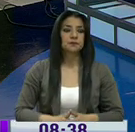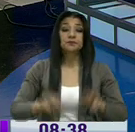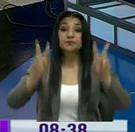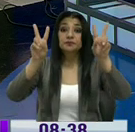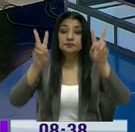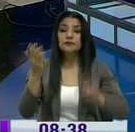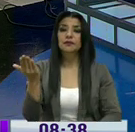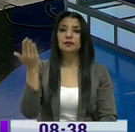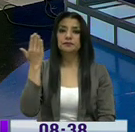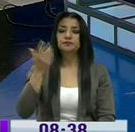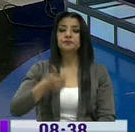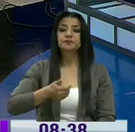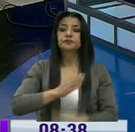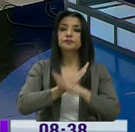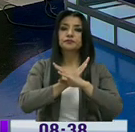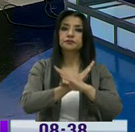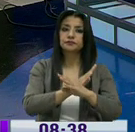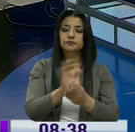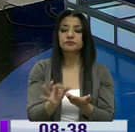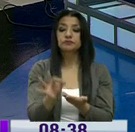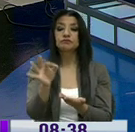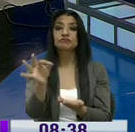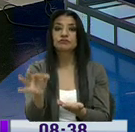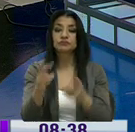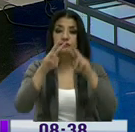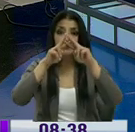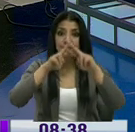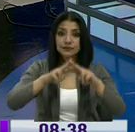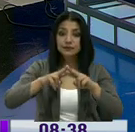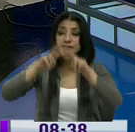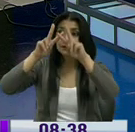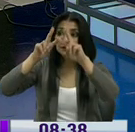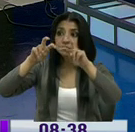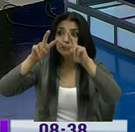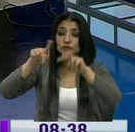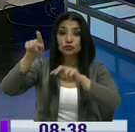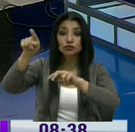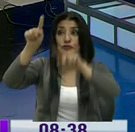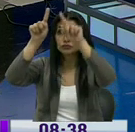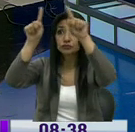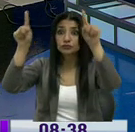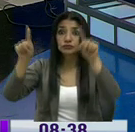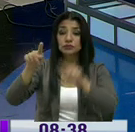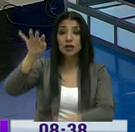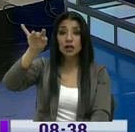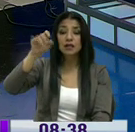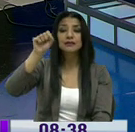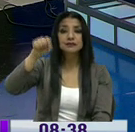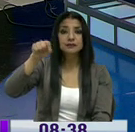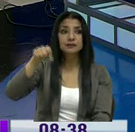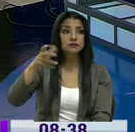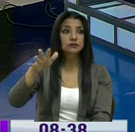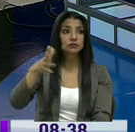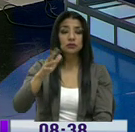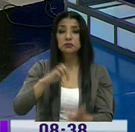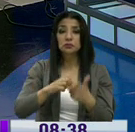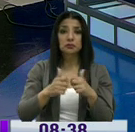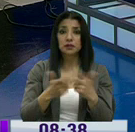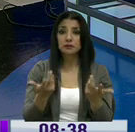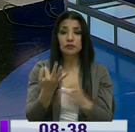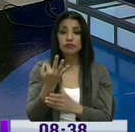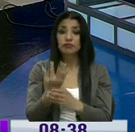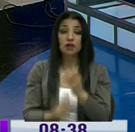se había pronunciado la Defensoría del Pueblo, habían hecho la inspección precisamente en estos radares y habían encontrado que no había ningún problema con